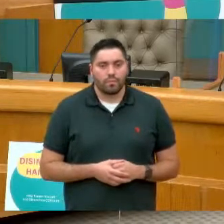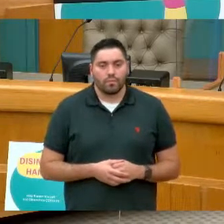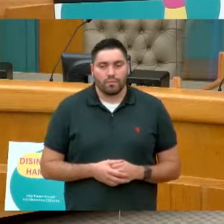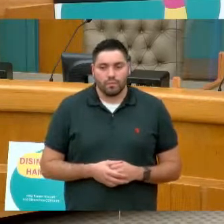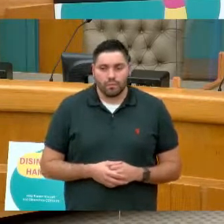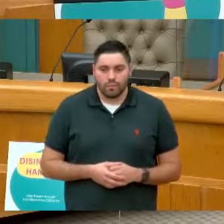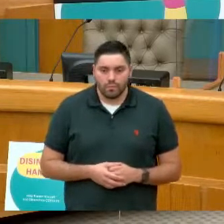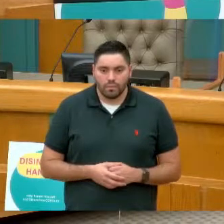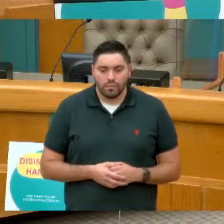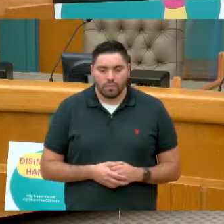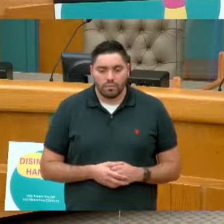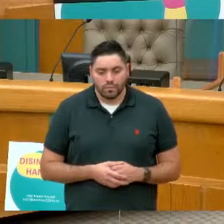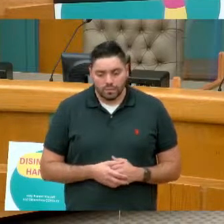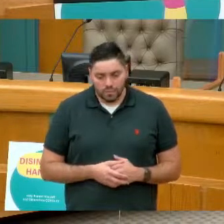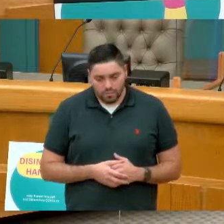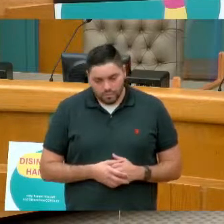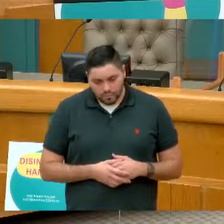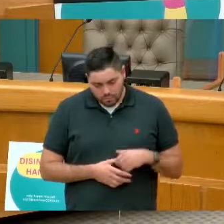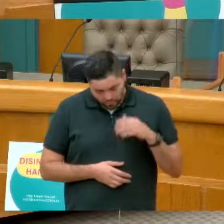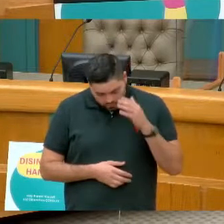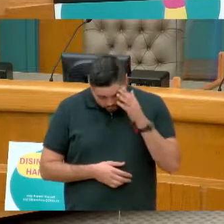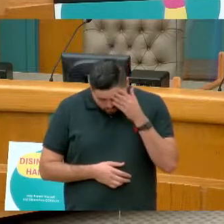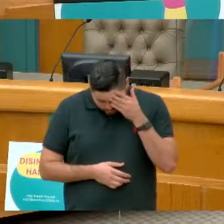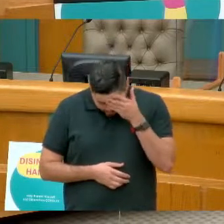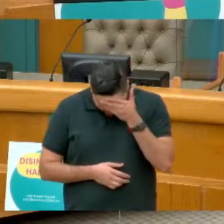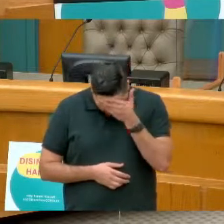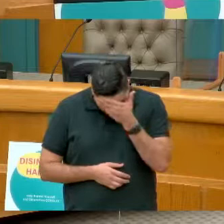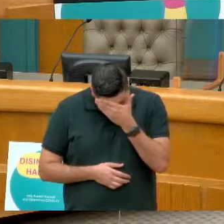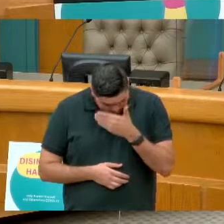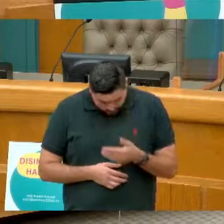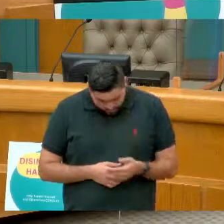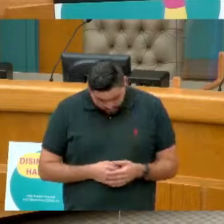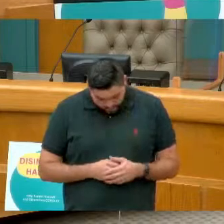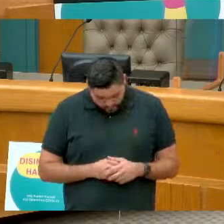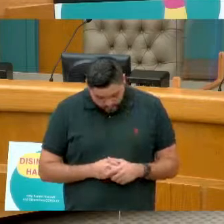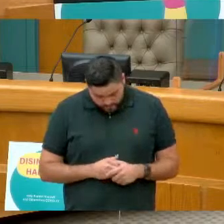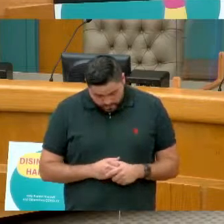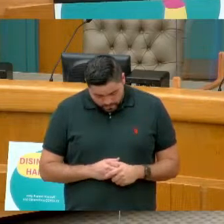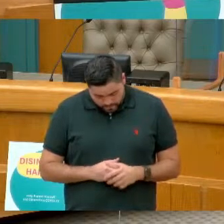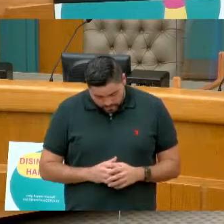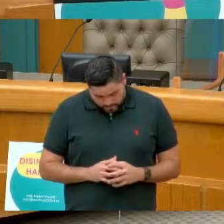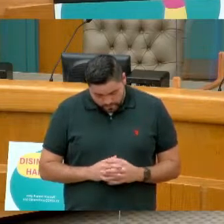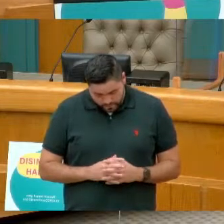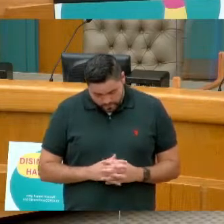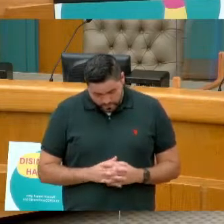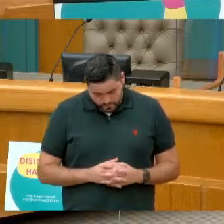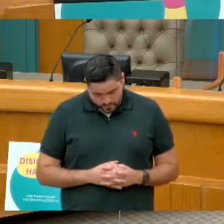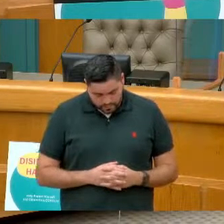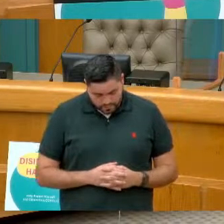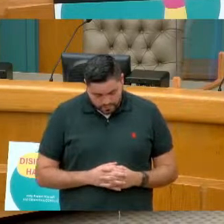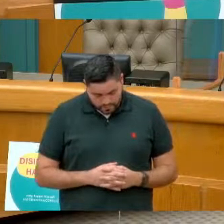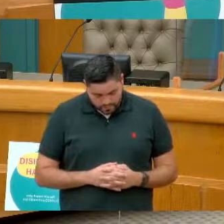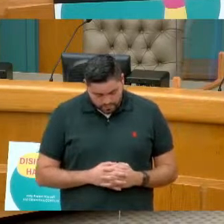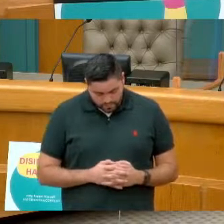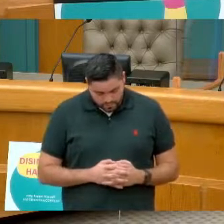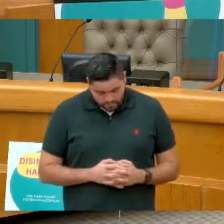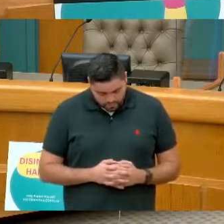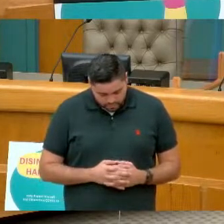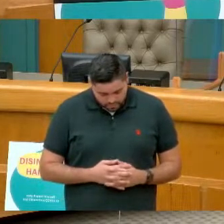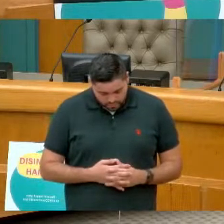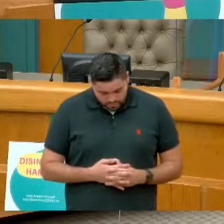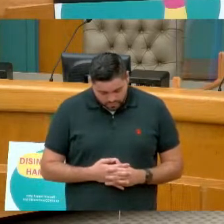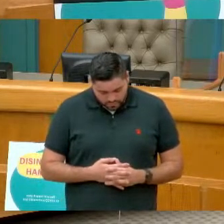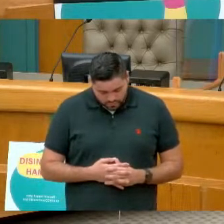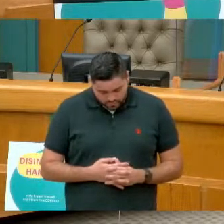con el virus. Si ha estado expuesto a alguien positivo al virus, pónganse en cuarentena inmediatamente durante 14 días. Si algún miembro de un hogar